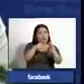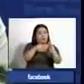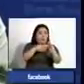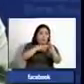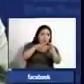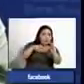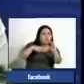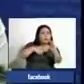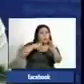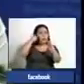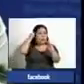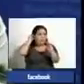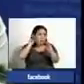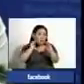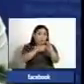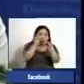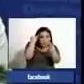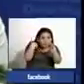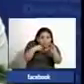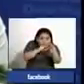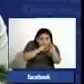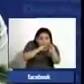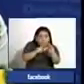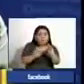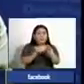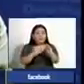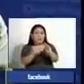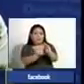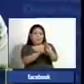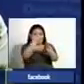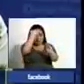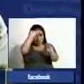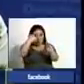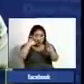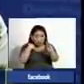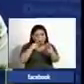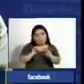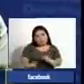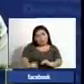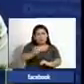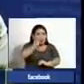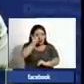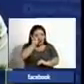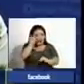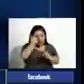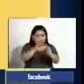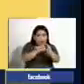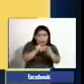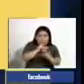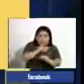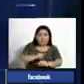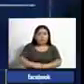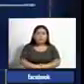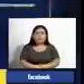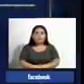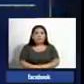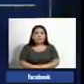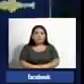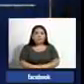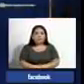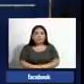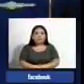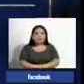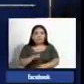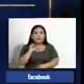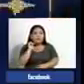puede aumentar el silencio de las mujeres, niñas y adolescentes que se ven en esta situación. Y entonces esto genera